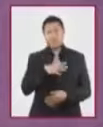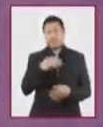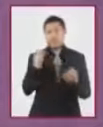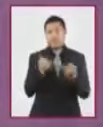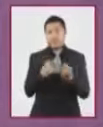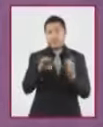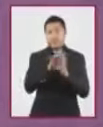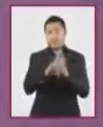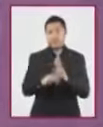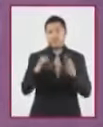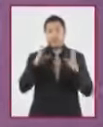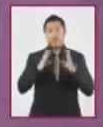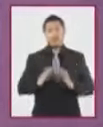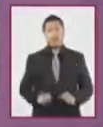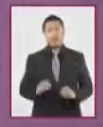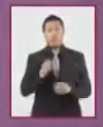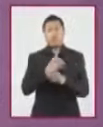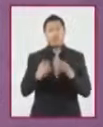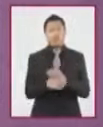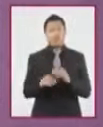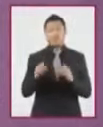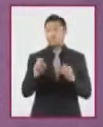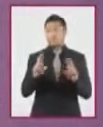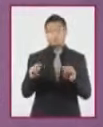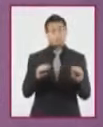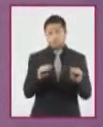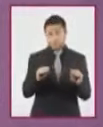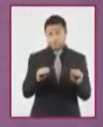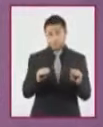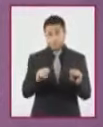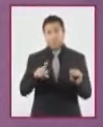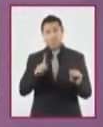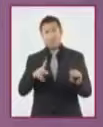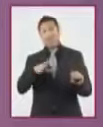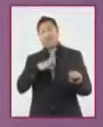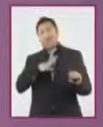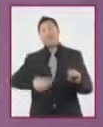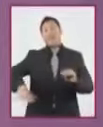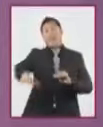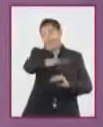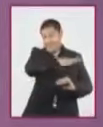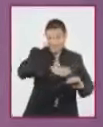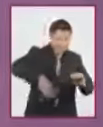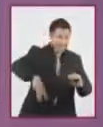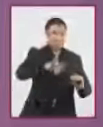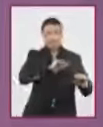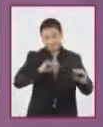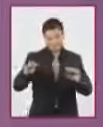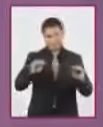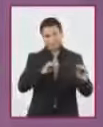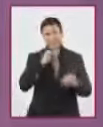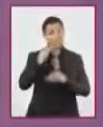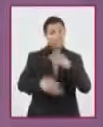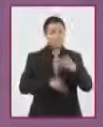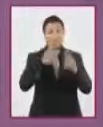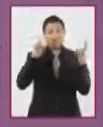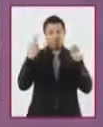desplace, hay movimiento. Absolutamente todo en el universo se mueve.